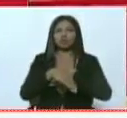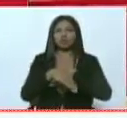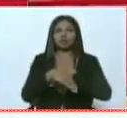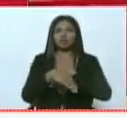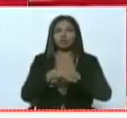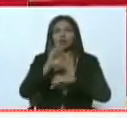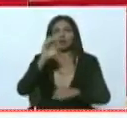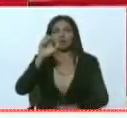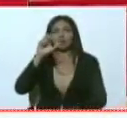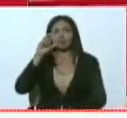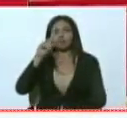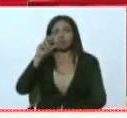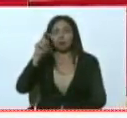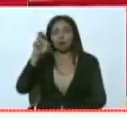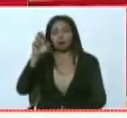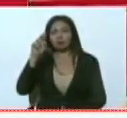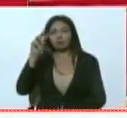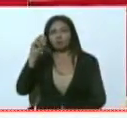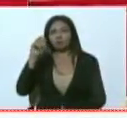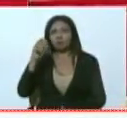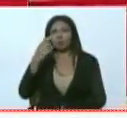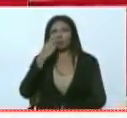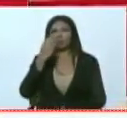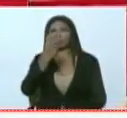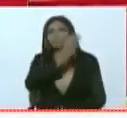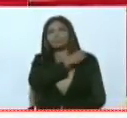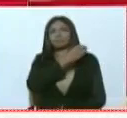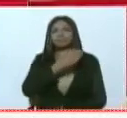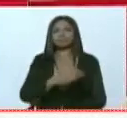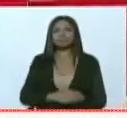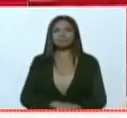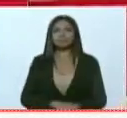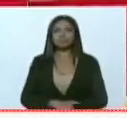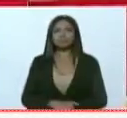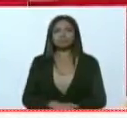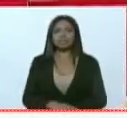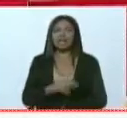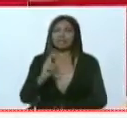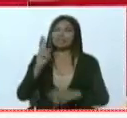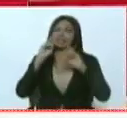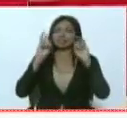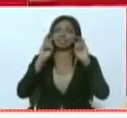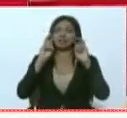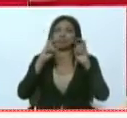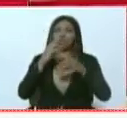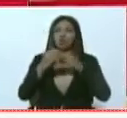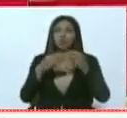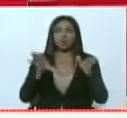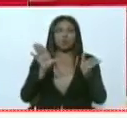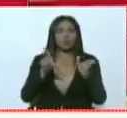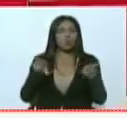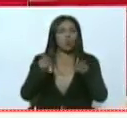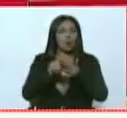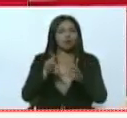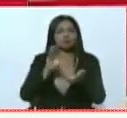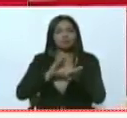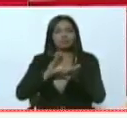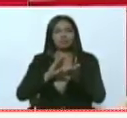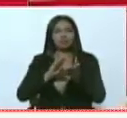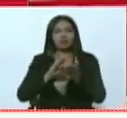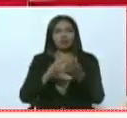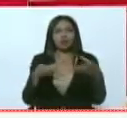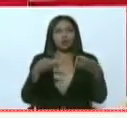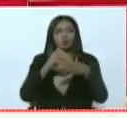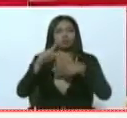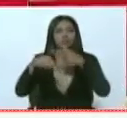Piñate, García Carneiro. Lleven este tema como tema central para la reunión